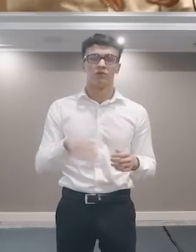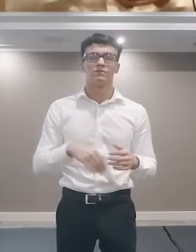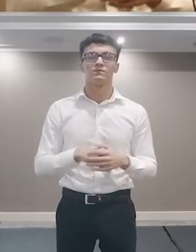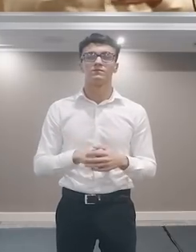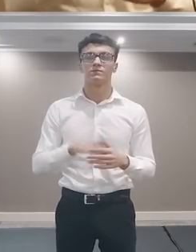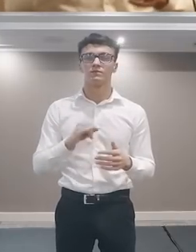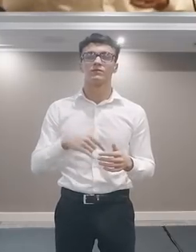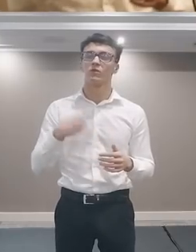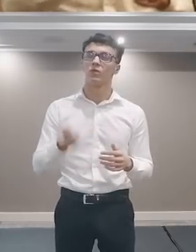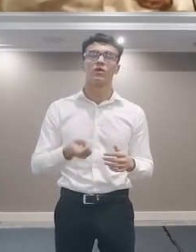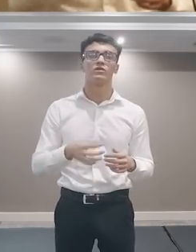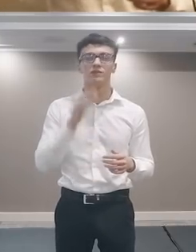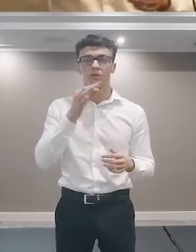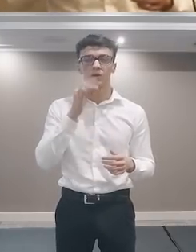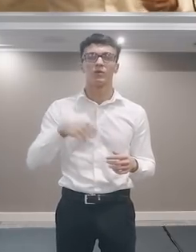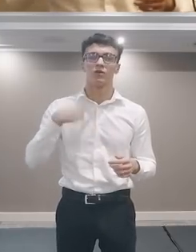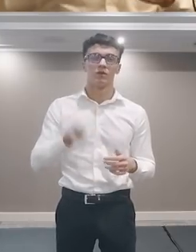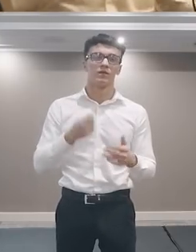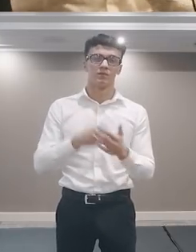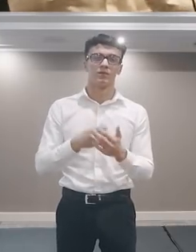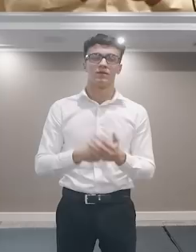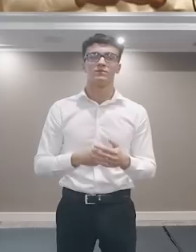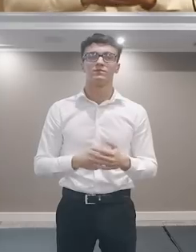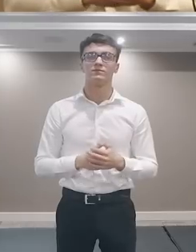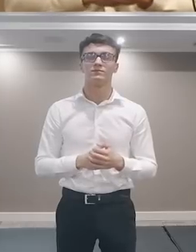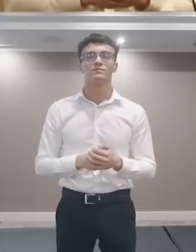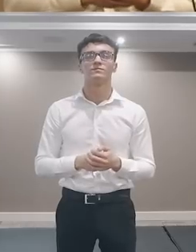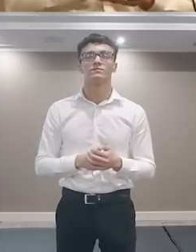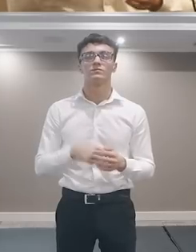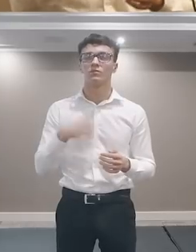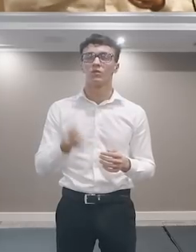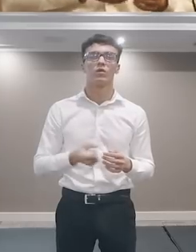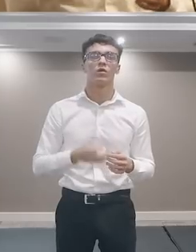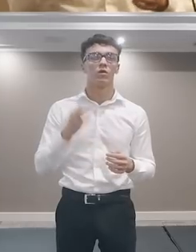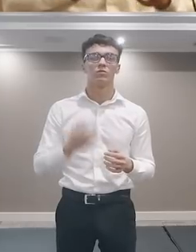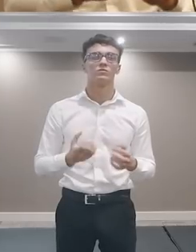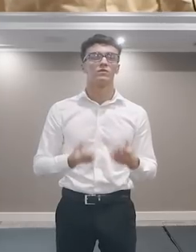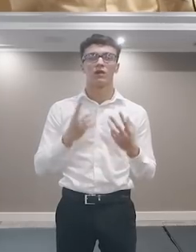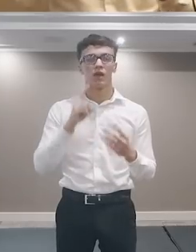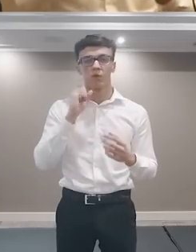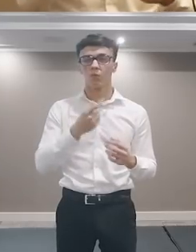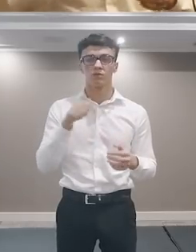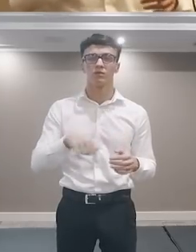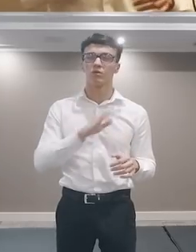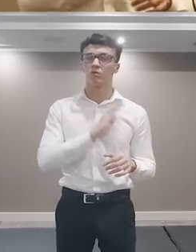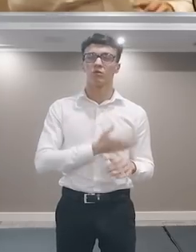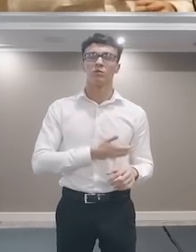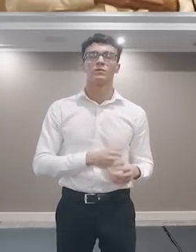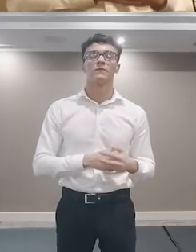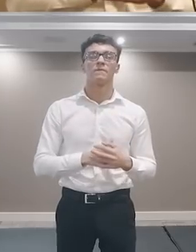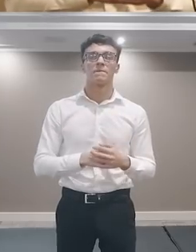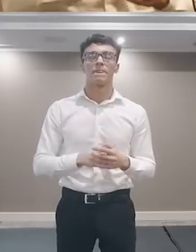y en septiembre empezar de nuevo eso es lo que hacíamos surgió la oportunidad de incluso exige perfecto vamos a empezar